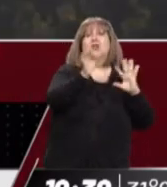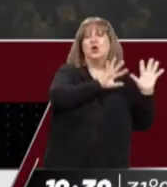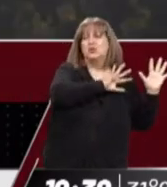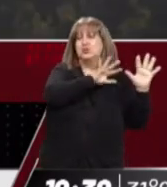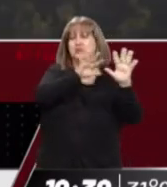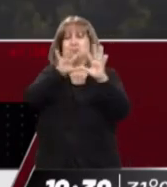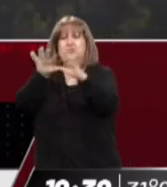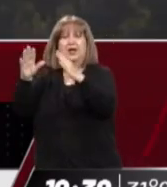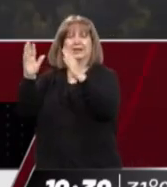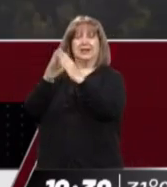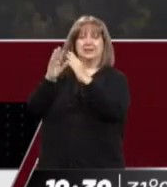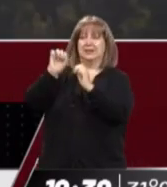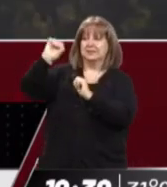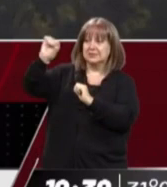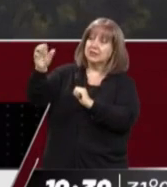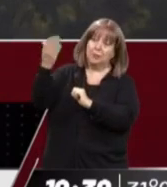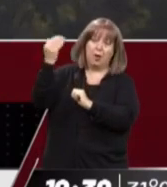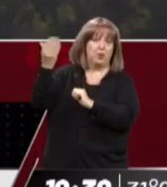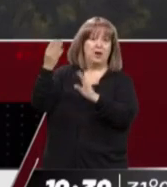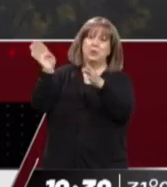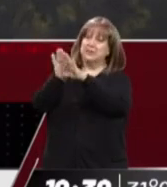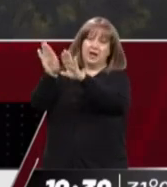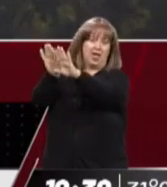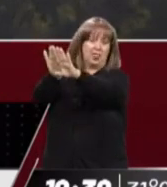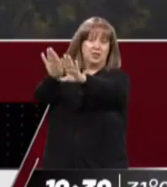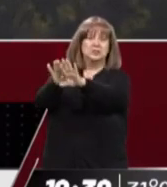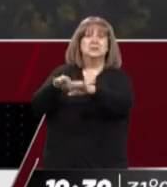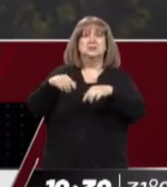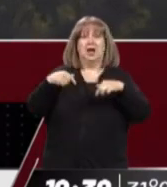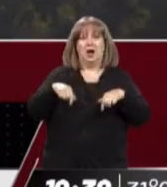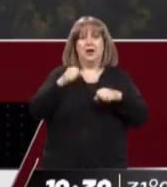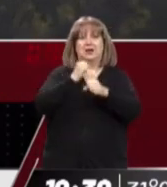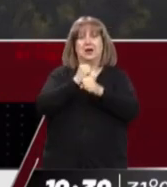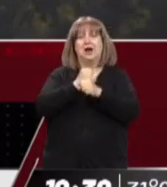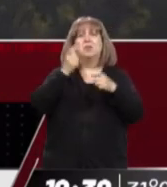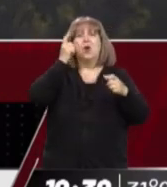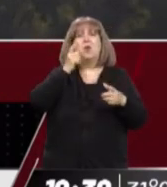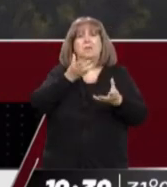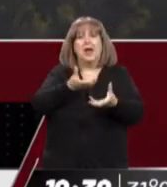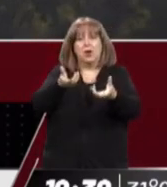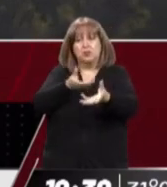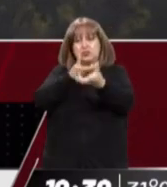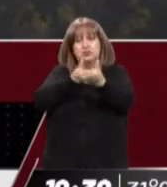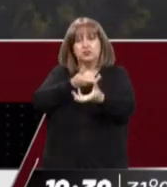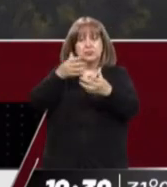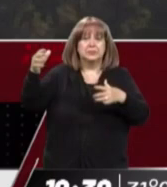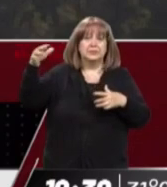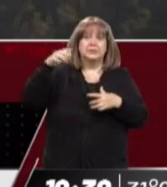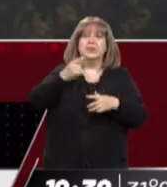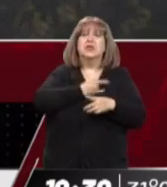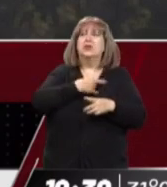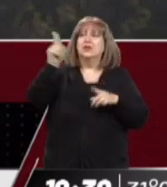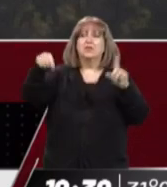viento y por supuesto se está trabajando con gran cantidad de bomberos están en estos momentos está